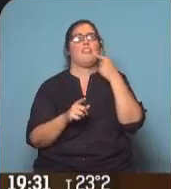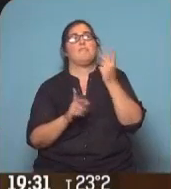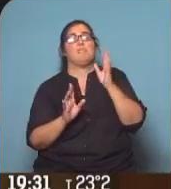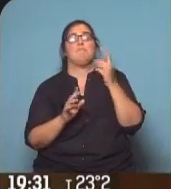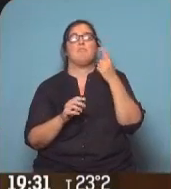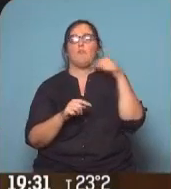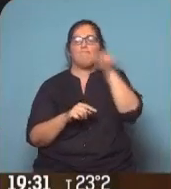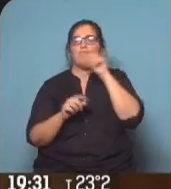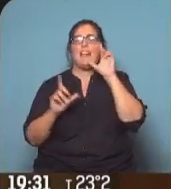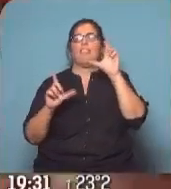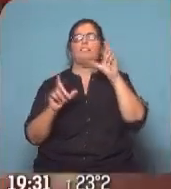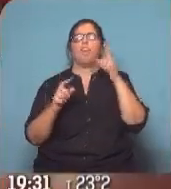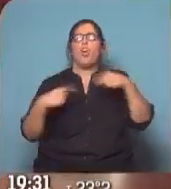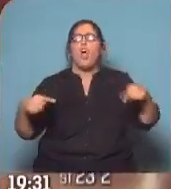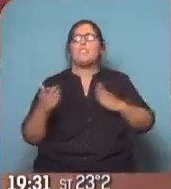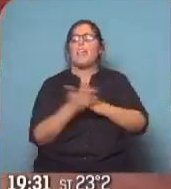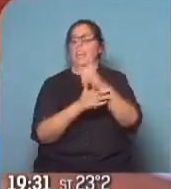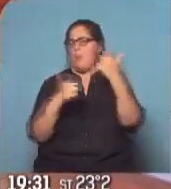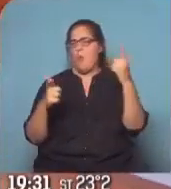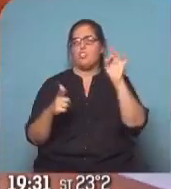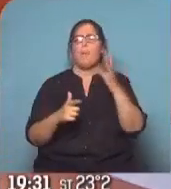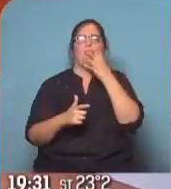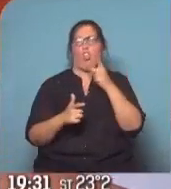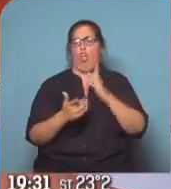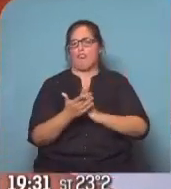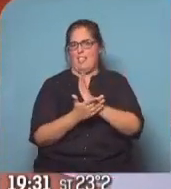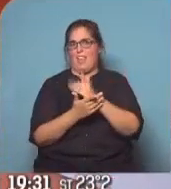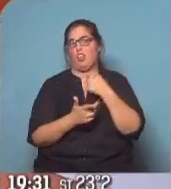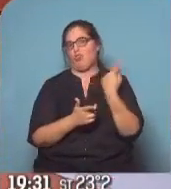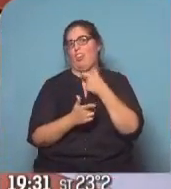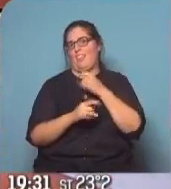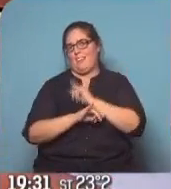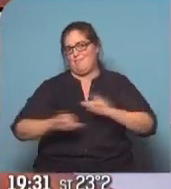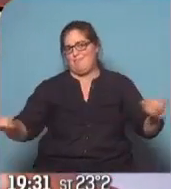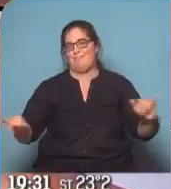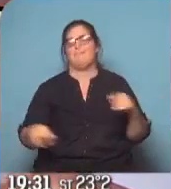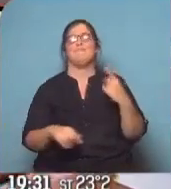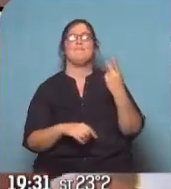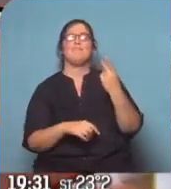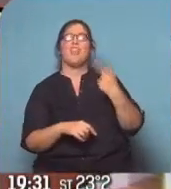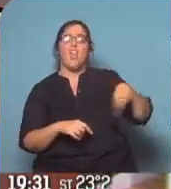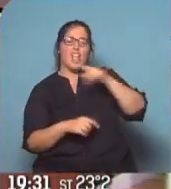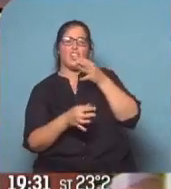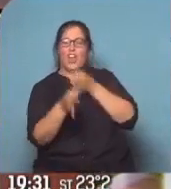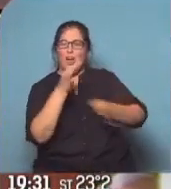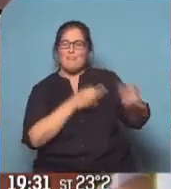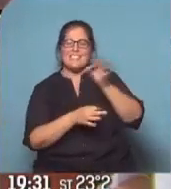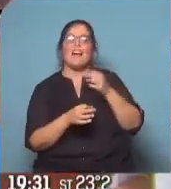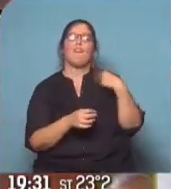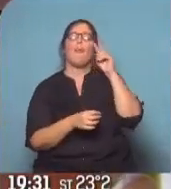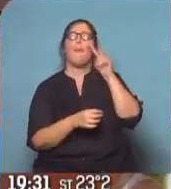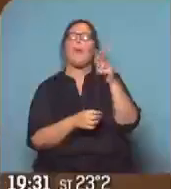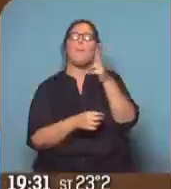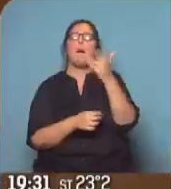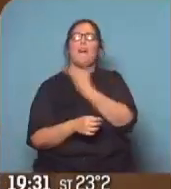sólo dios es eterno y eso queremos predicar mientras estamos conversando como el señor les libera estamos viendo imágenes del papá que esta tarde hacía